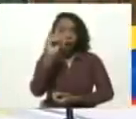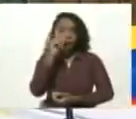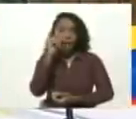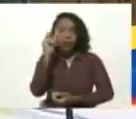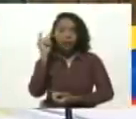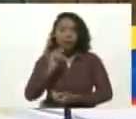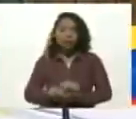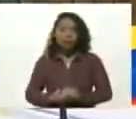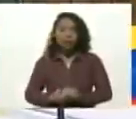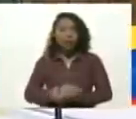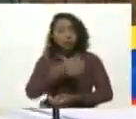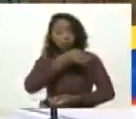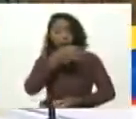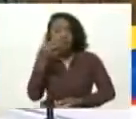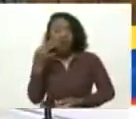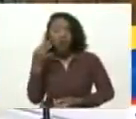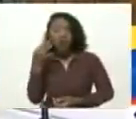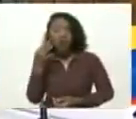Correcto.